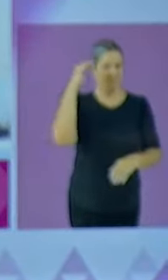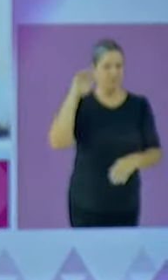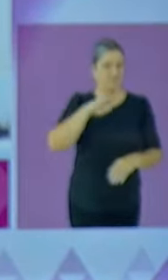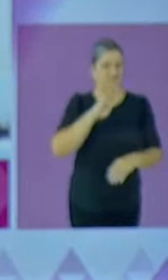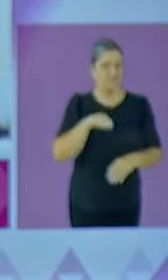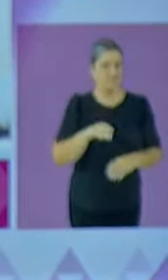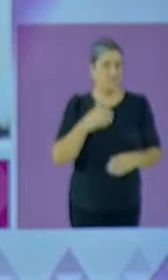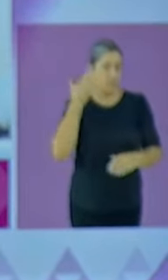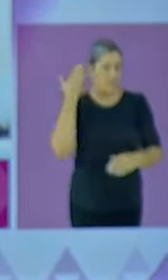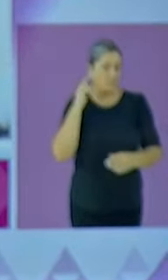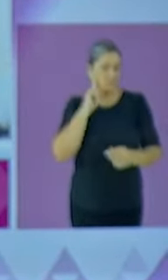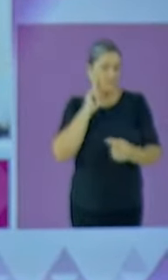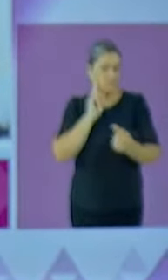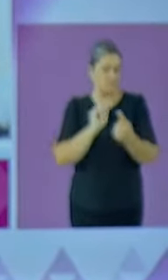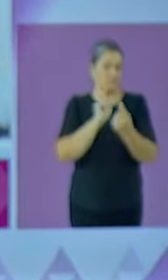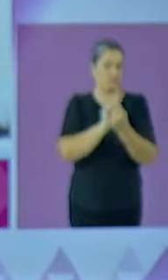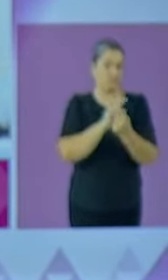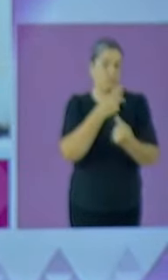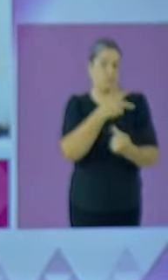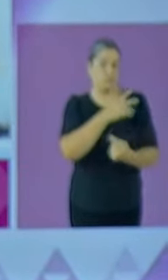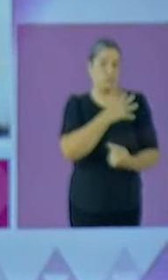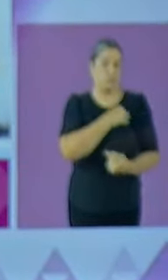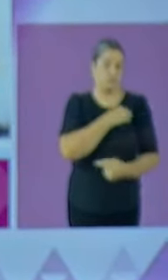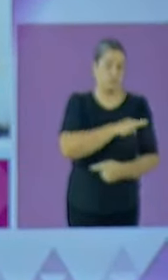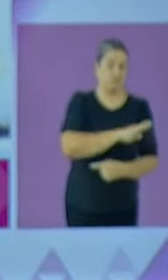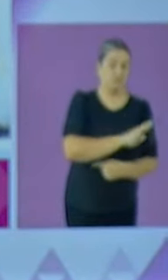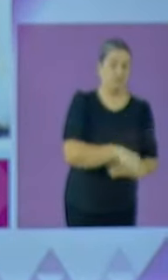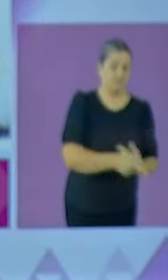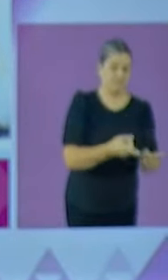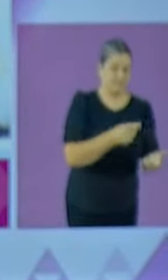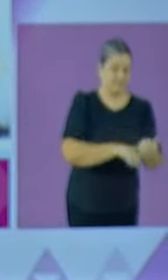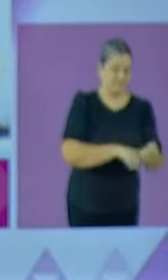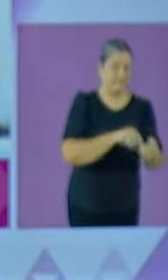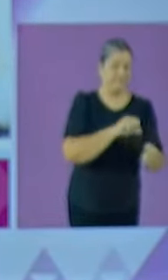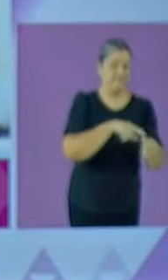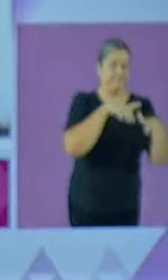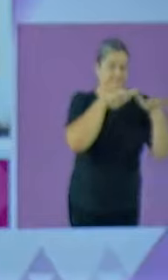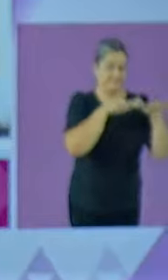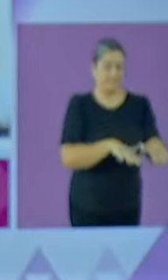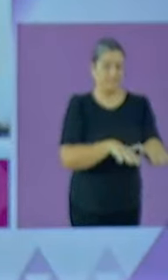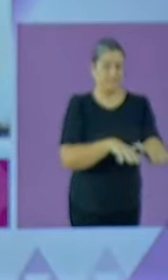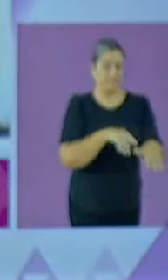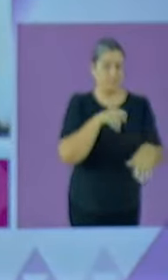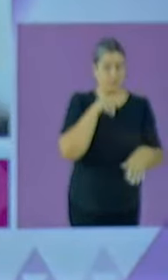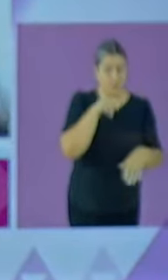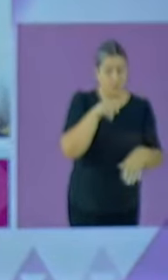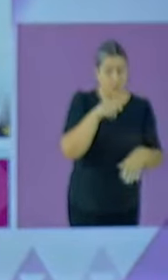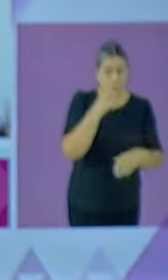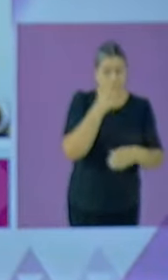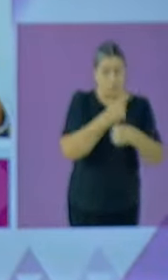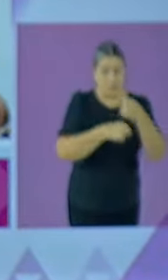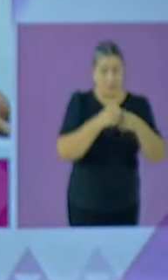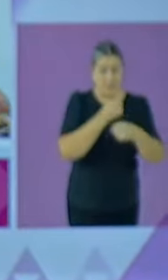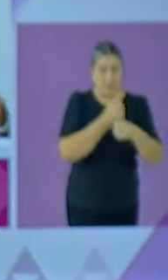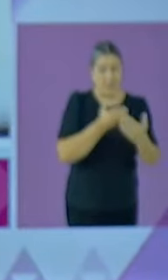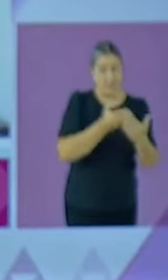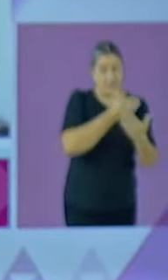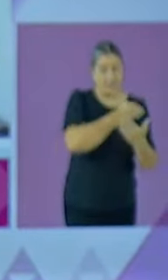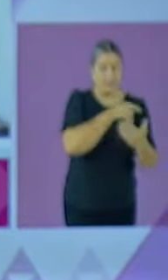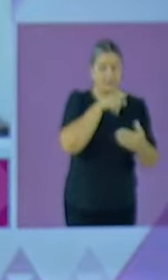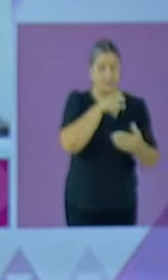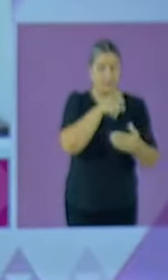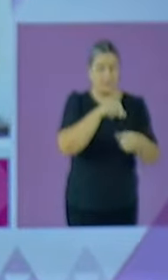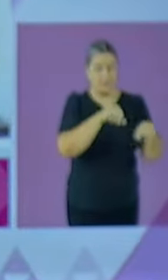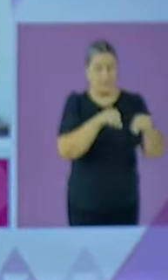humanos. Al PAN lo secuestró desde hace 6 años Ricardo Anaya. Es un PAN que no tiene empacho en repartirse notarías con el